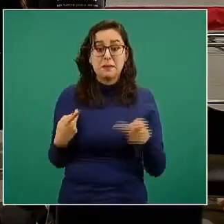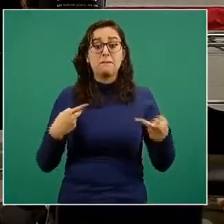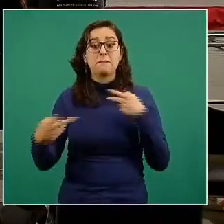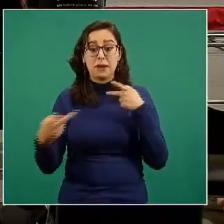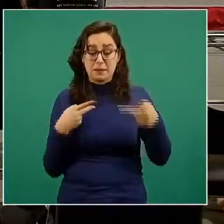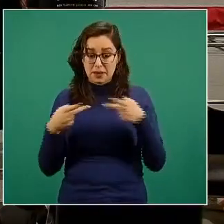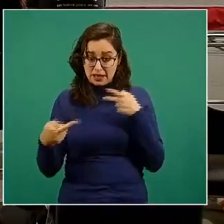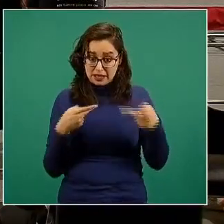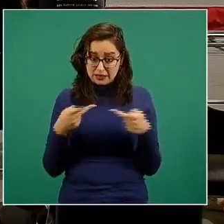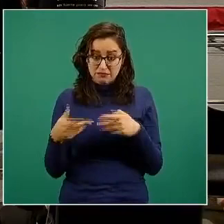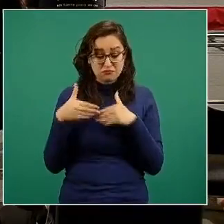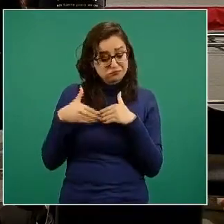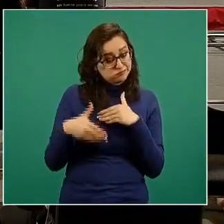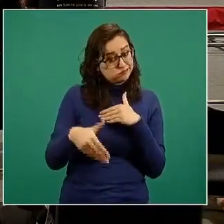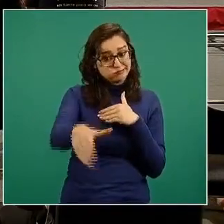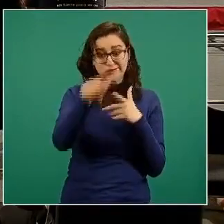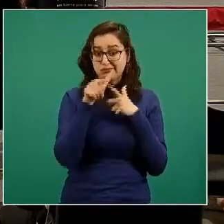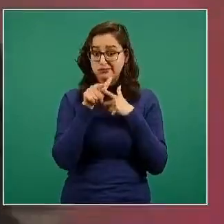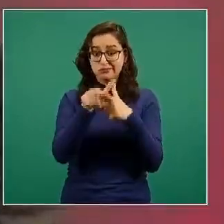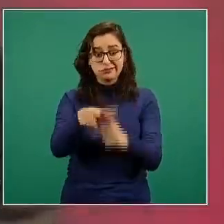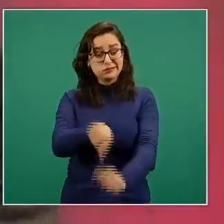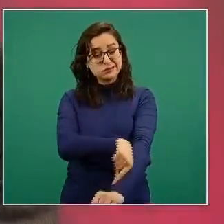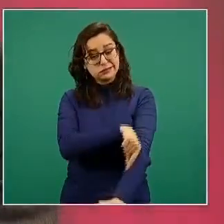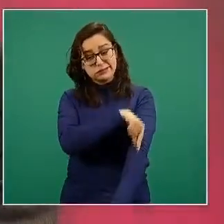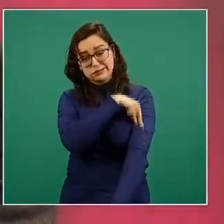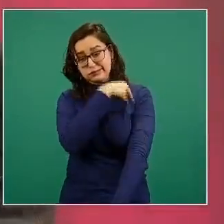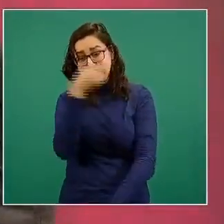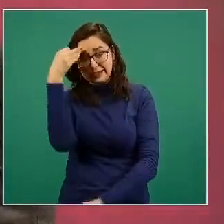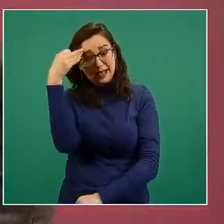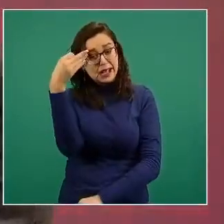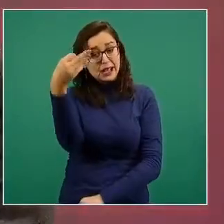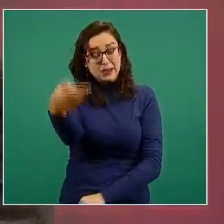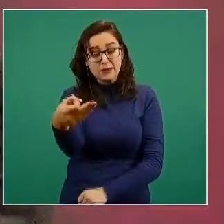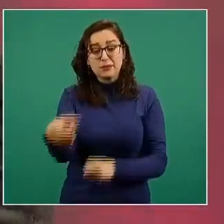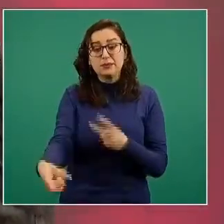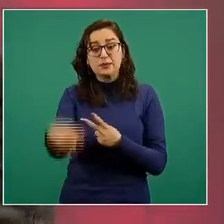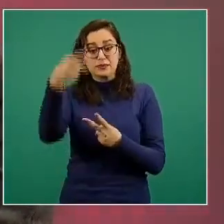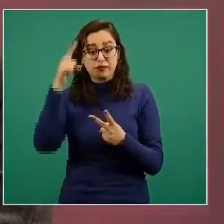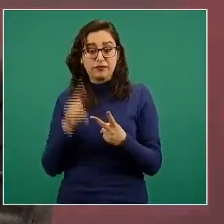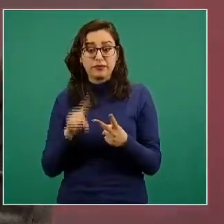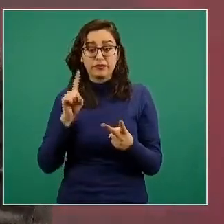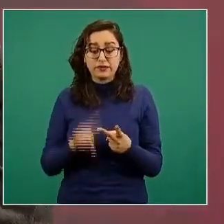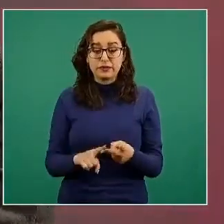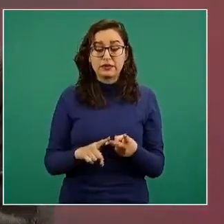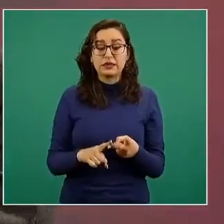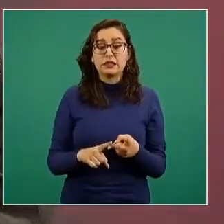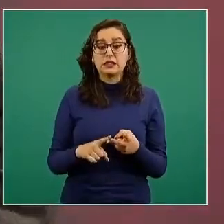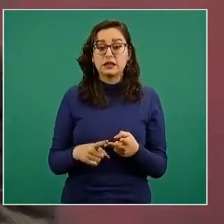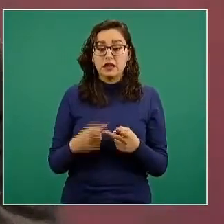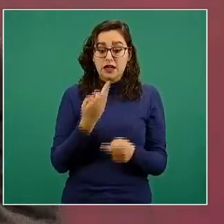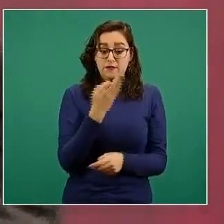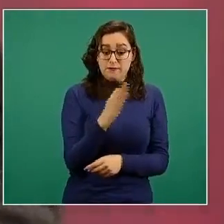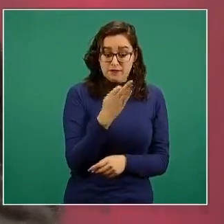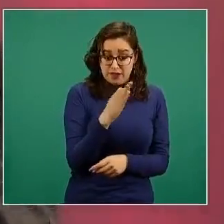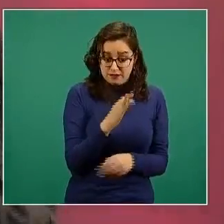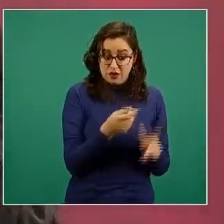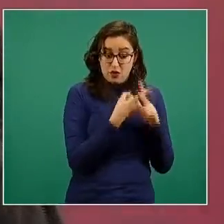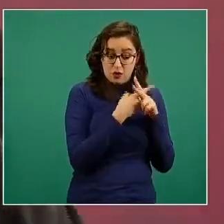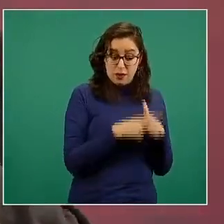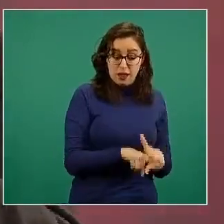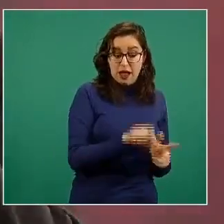lo hicimos, para una epidemia larga. Y lo otro que dijimos fue, la epidemia se proyectará desde febrero, cuando